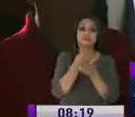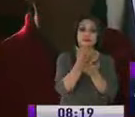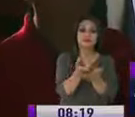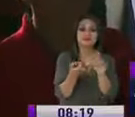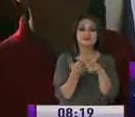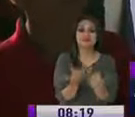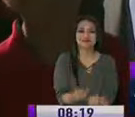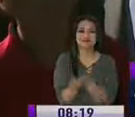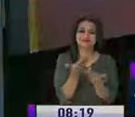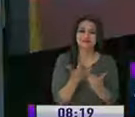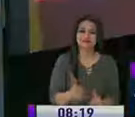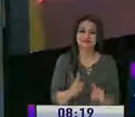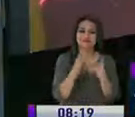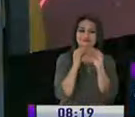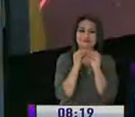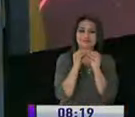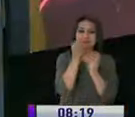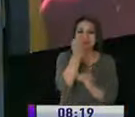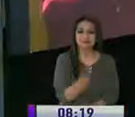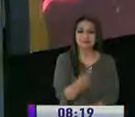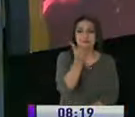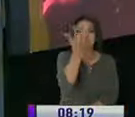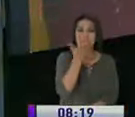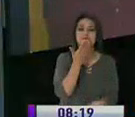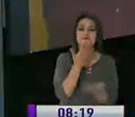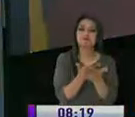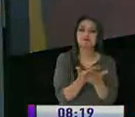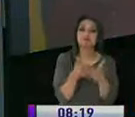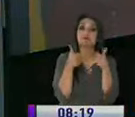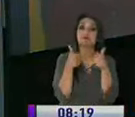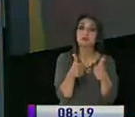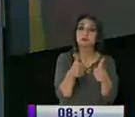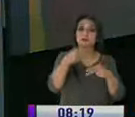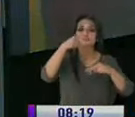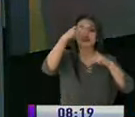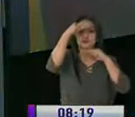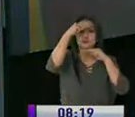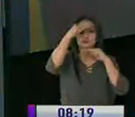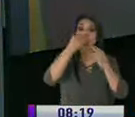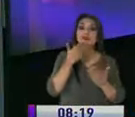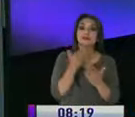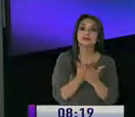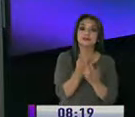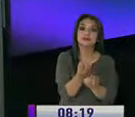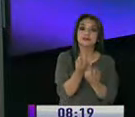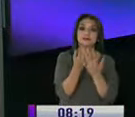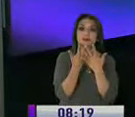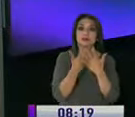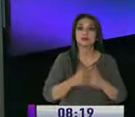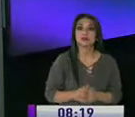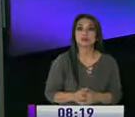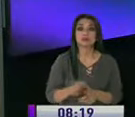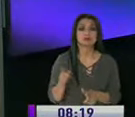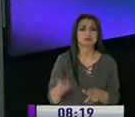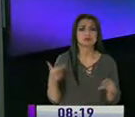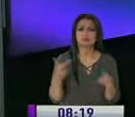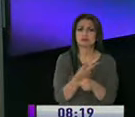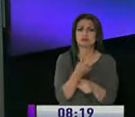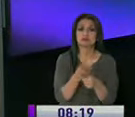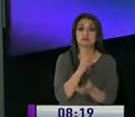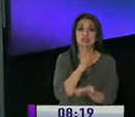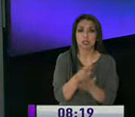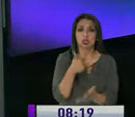este punto. Ustedes siguen con más en estudios. Buenos días. Gran información, sobre todo comunitaria. Gracias, Andreita. Vecinos, ese era un foco de inseguridad. Yo he